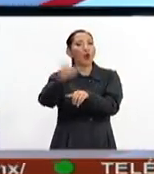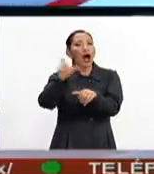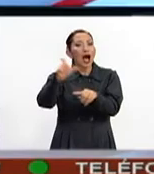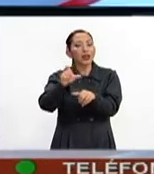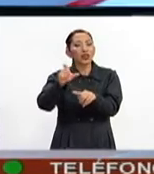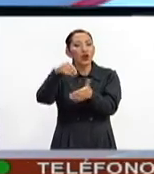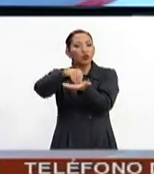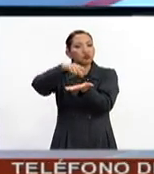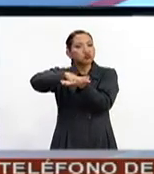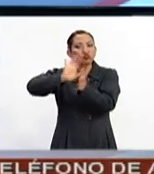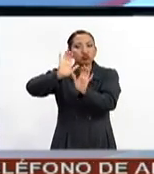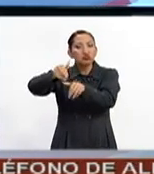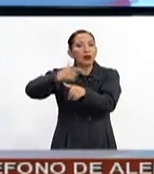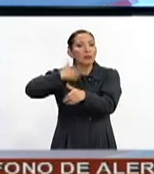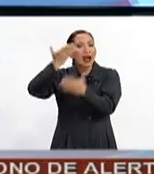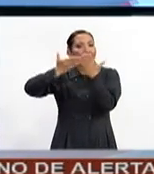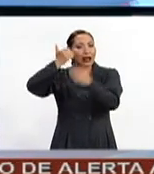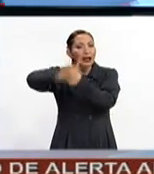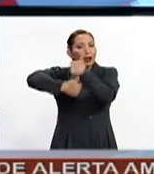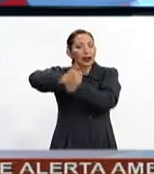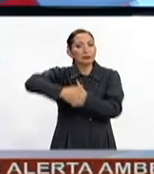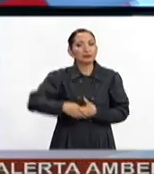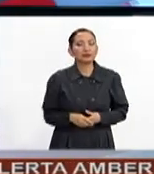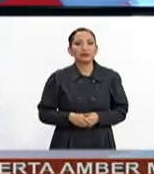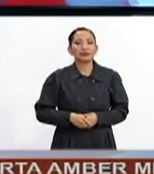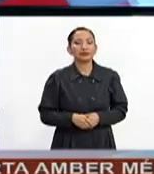que inscribirse a este tipo de carreras?